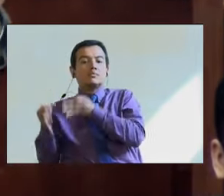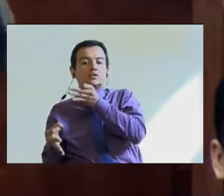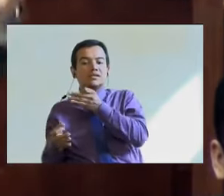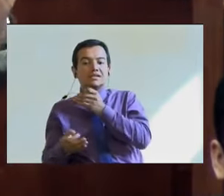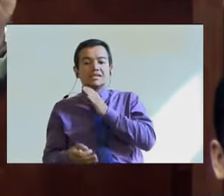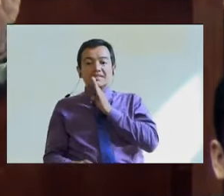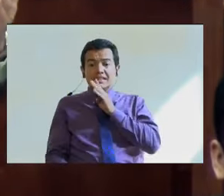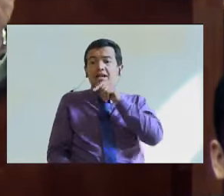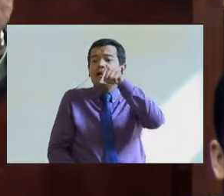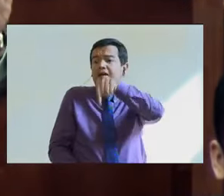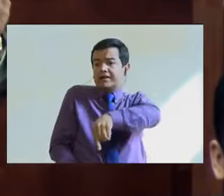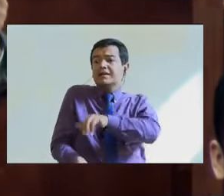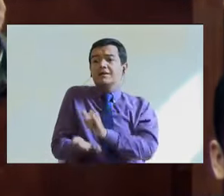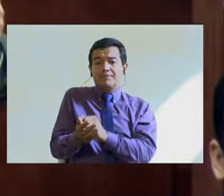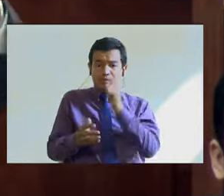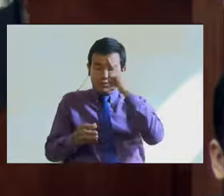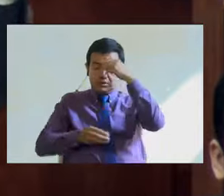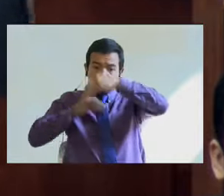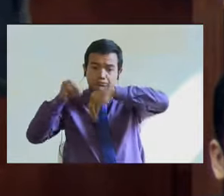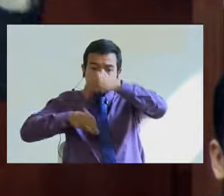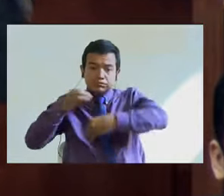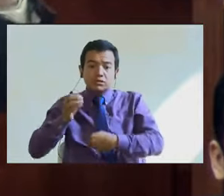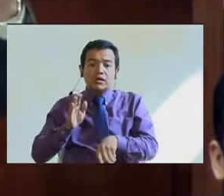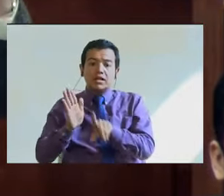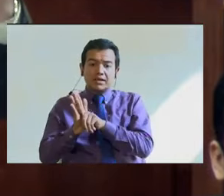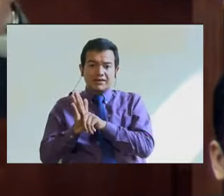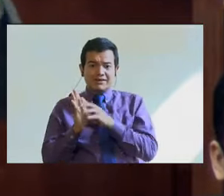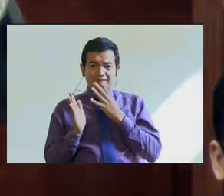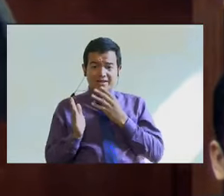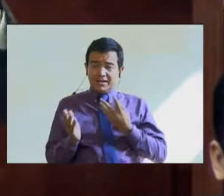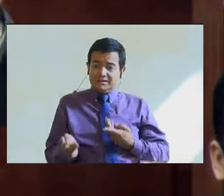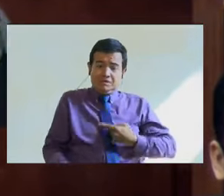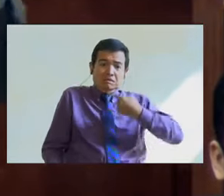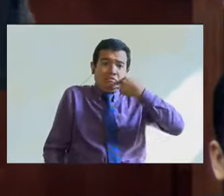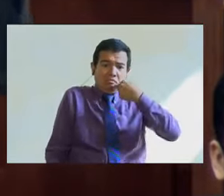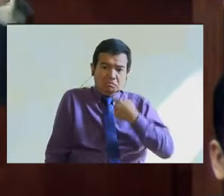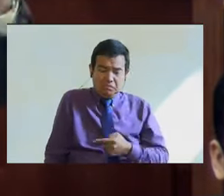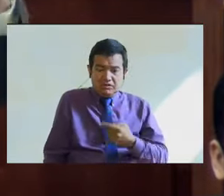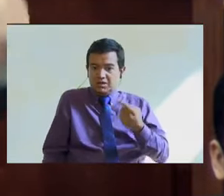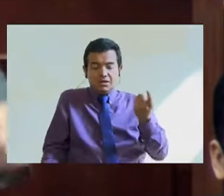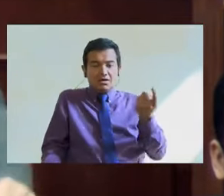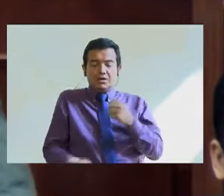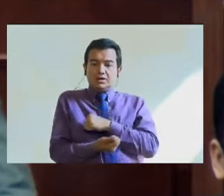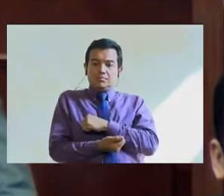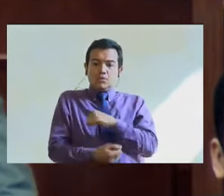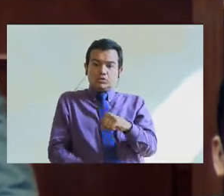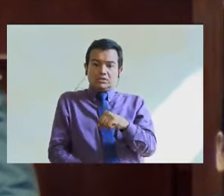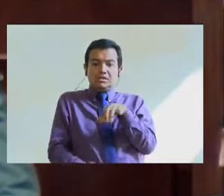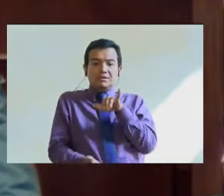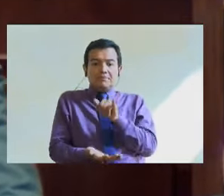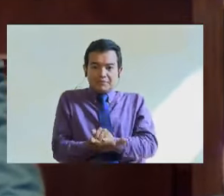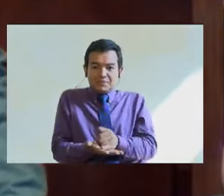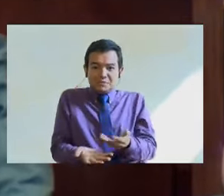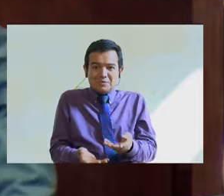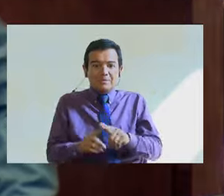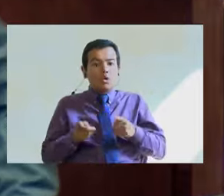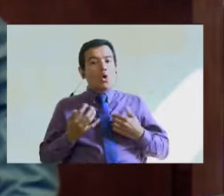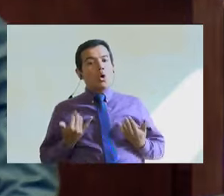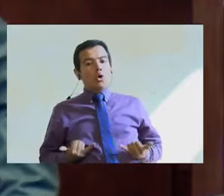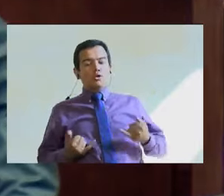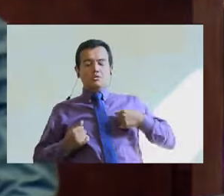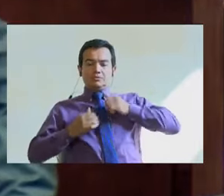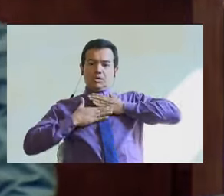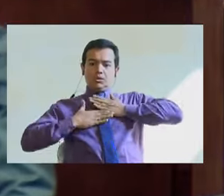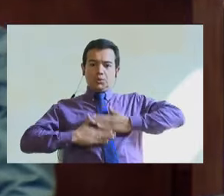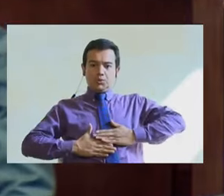quienes hacen las leyes de Colombia era una ironía Era realmente una verdadera paradoja pero hoy con